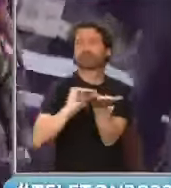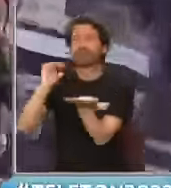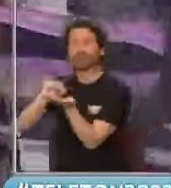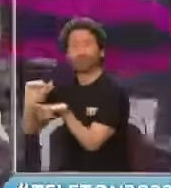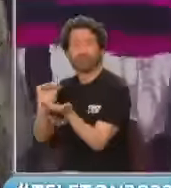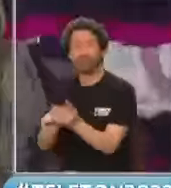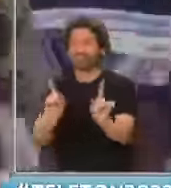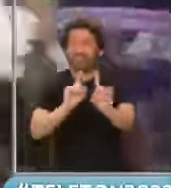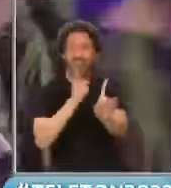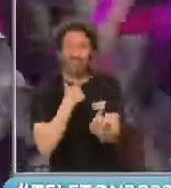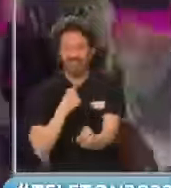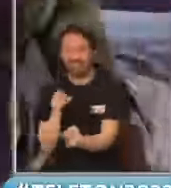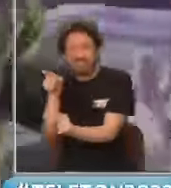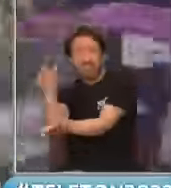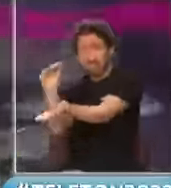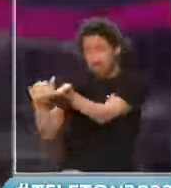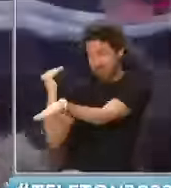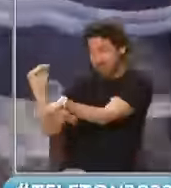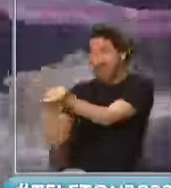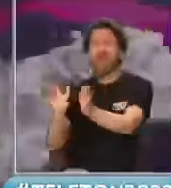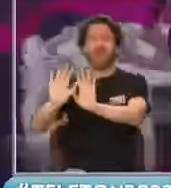no quiero tu azúcar.